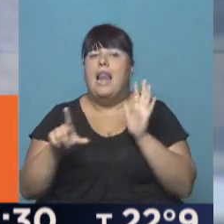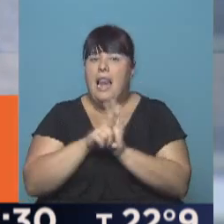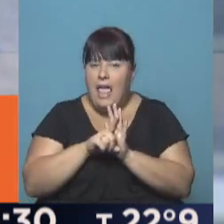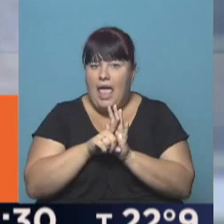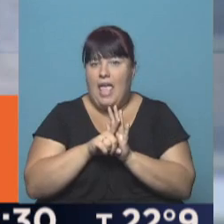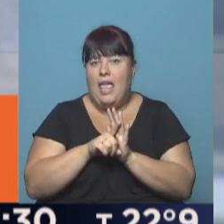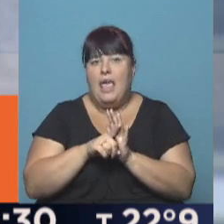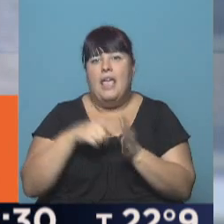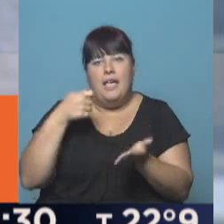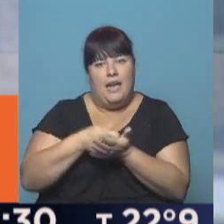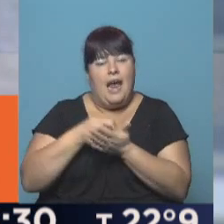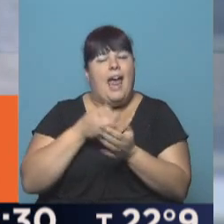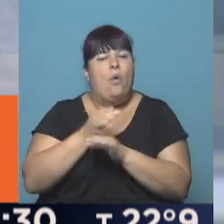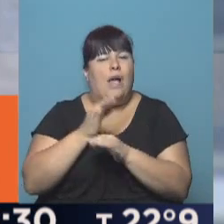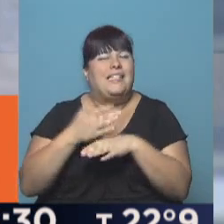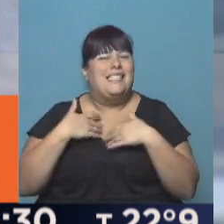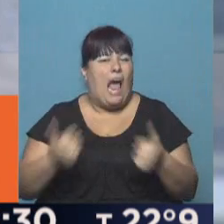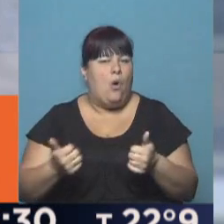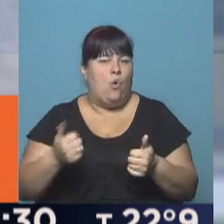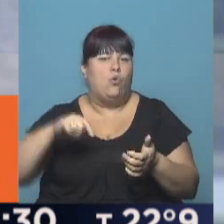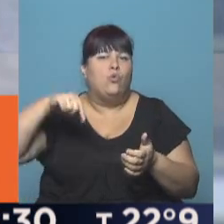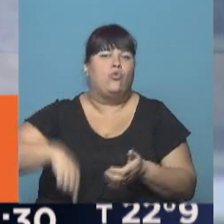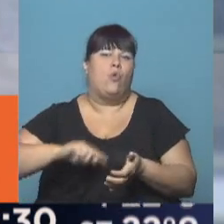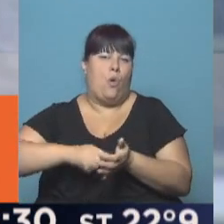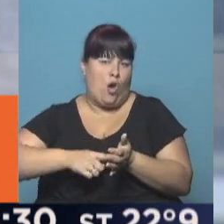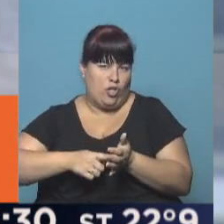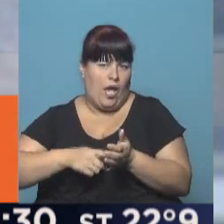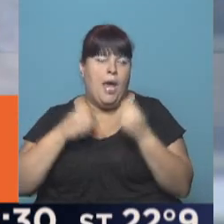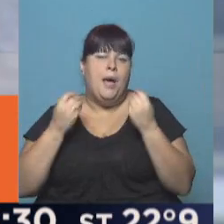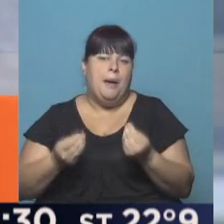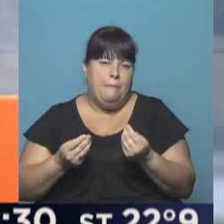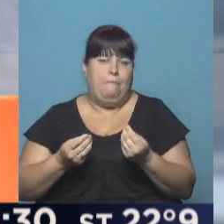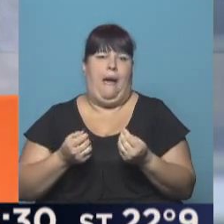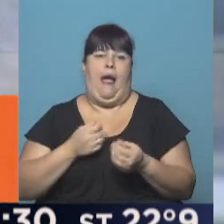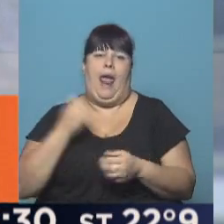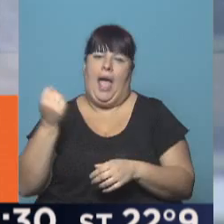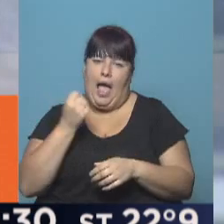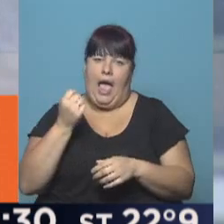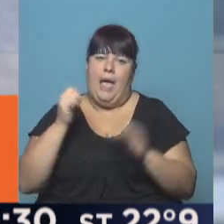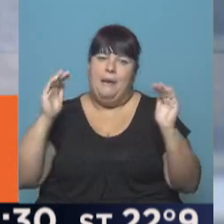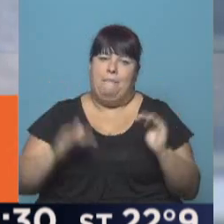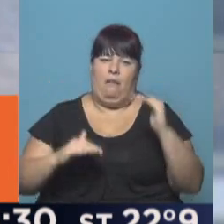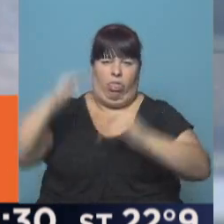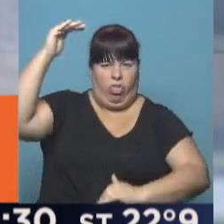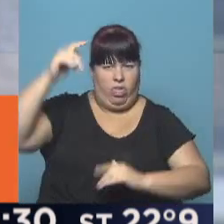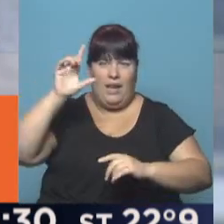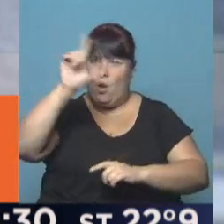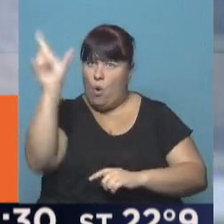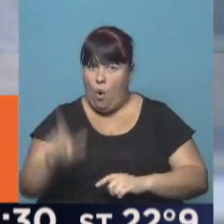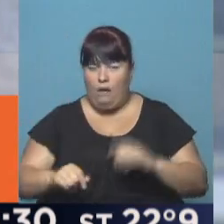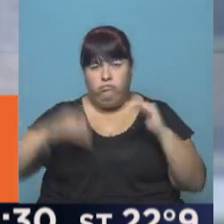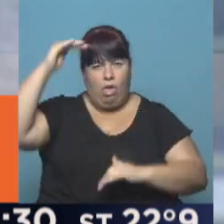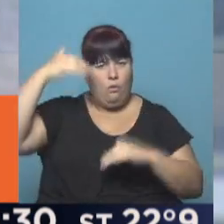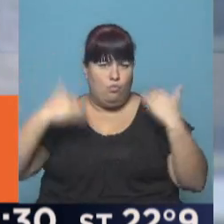el cual estaba una inversión en educación y en salud en el sur de la ciudad buenos aires para tratar de aminorar la desigualdad geográfica que tiene